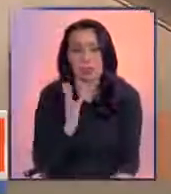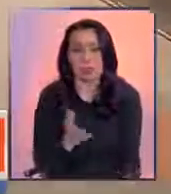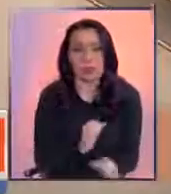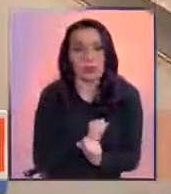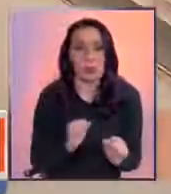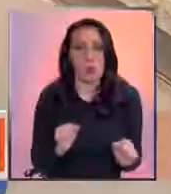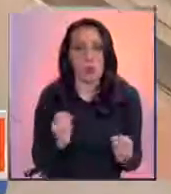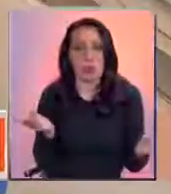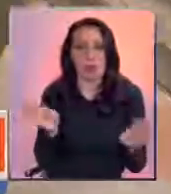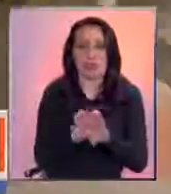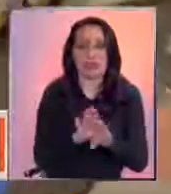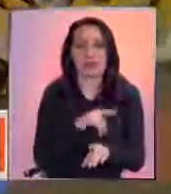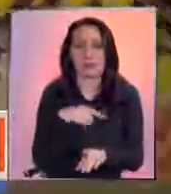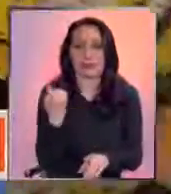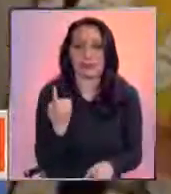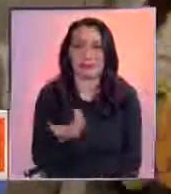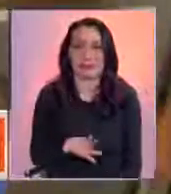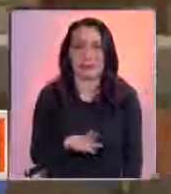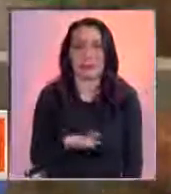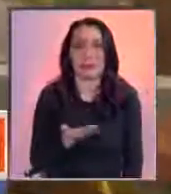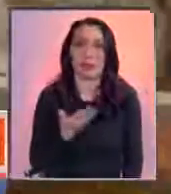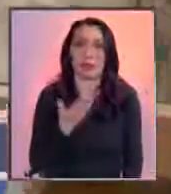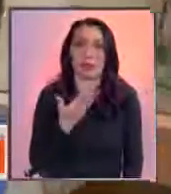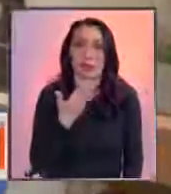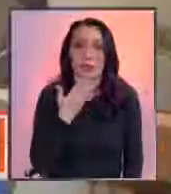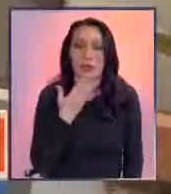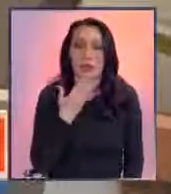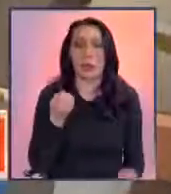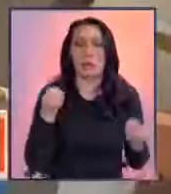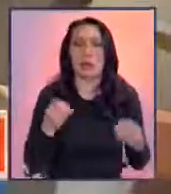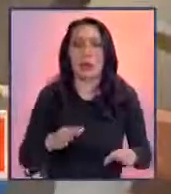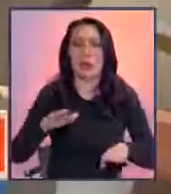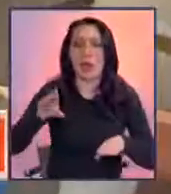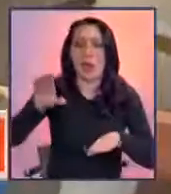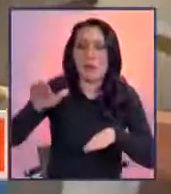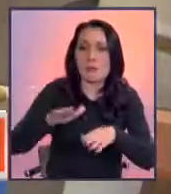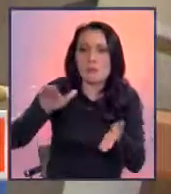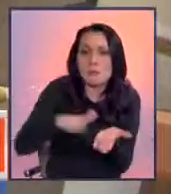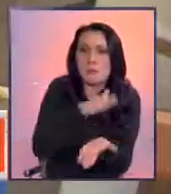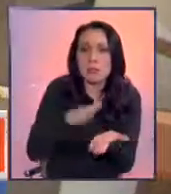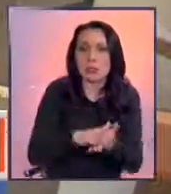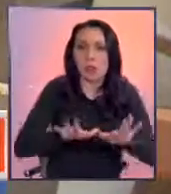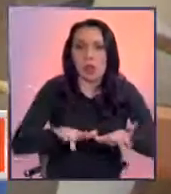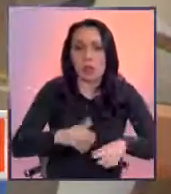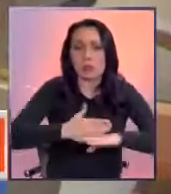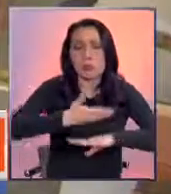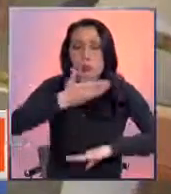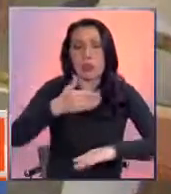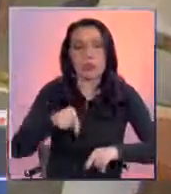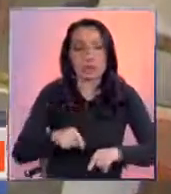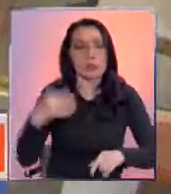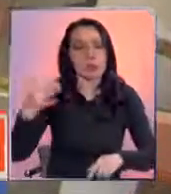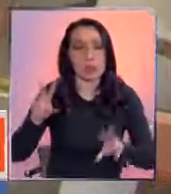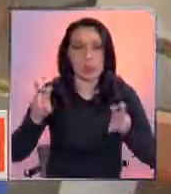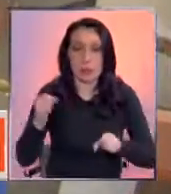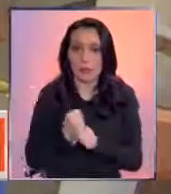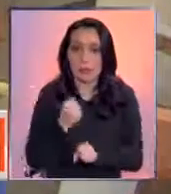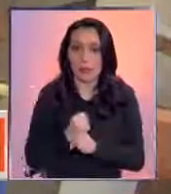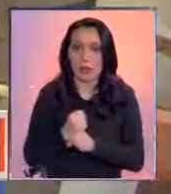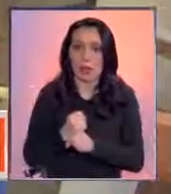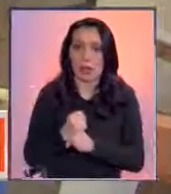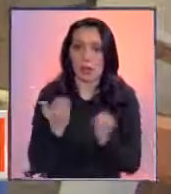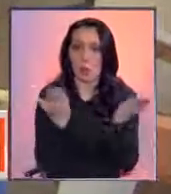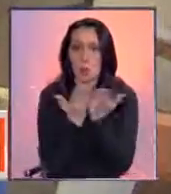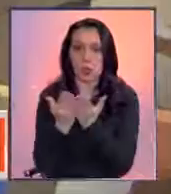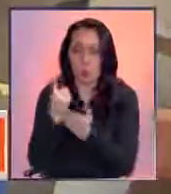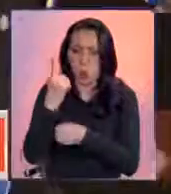puedo yo cerrar la puerta. Ella también perdió la impresora, su computador y ahí hay información importante de trabajo que se ha hecho con los